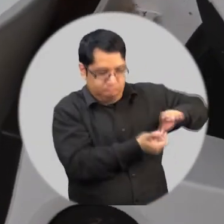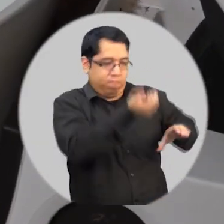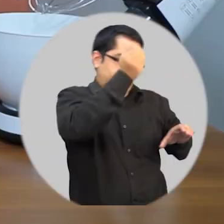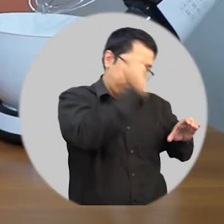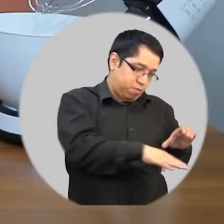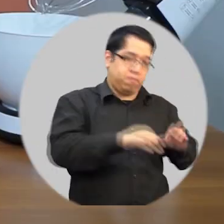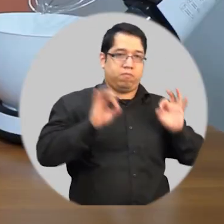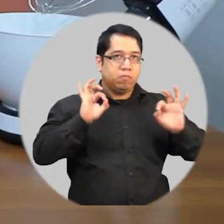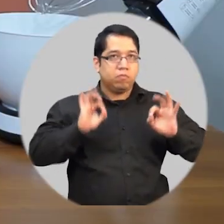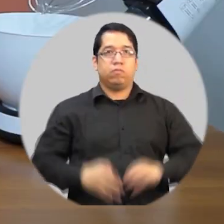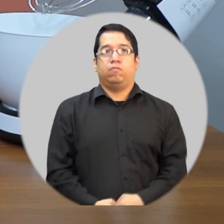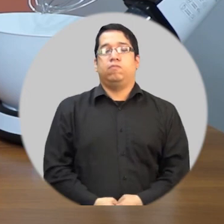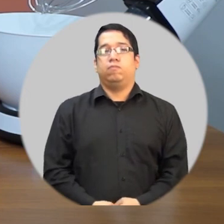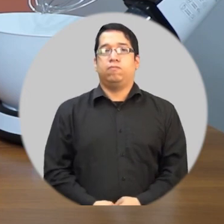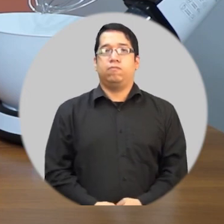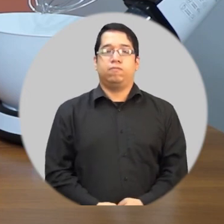Perfecto.